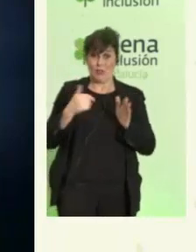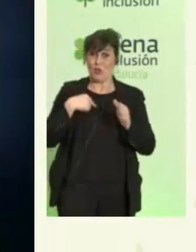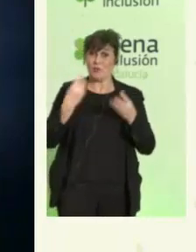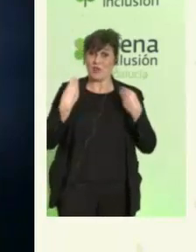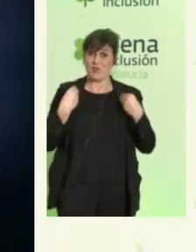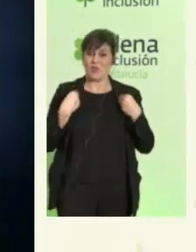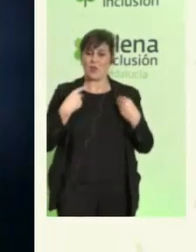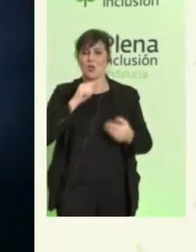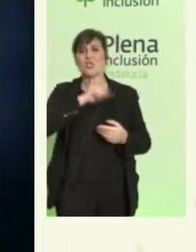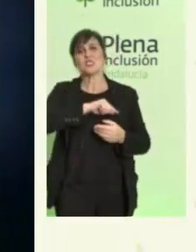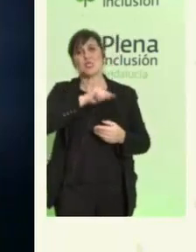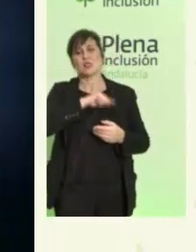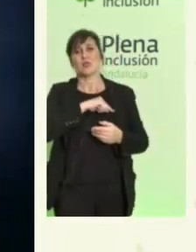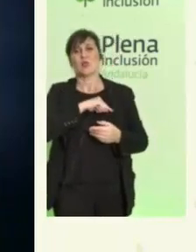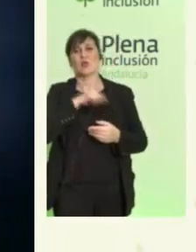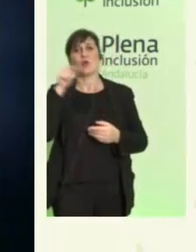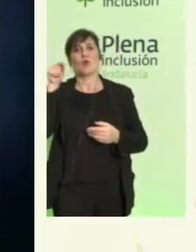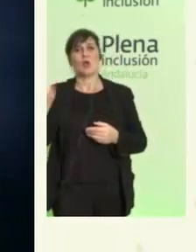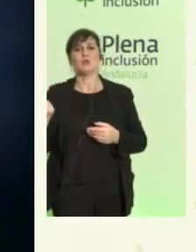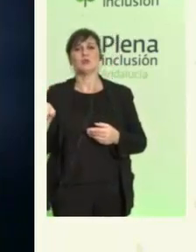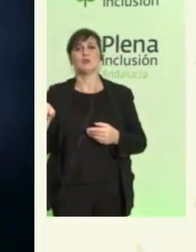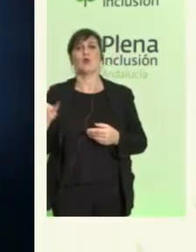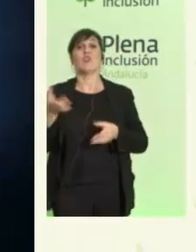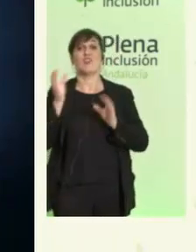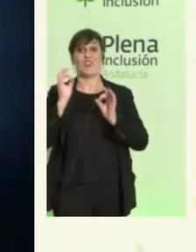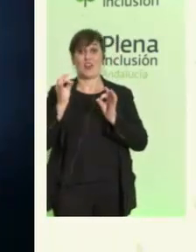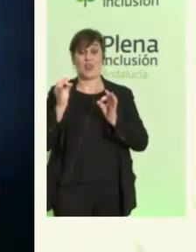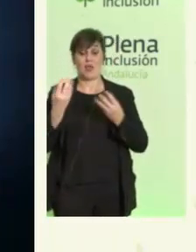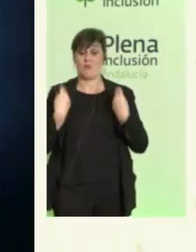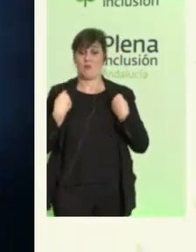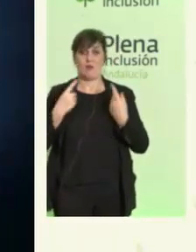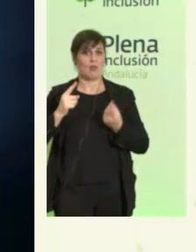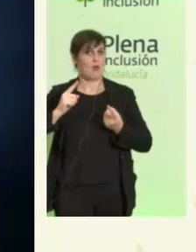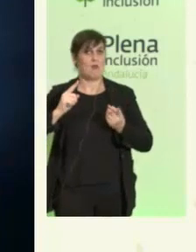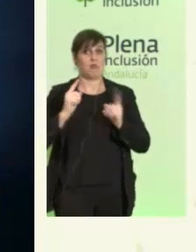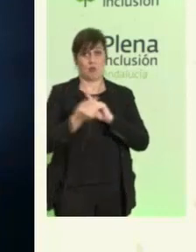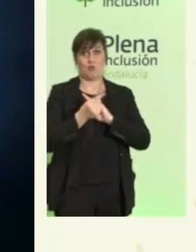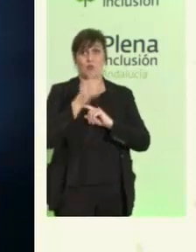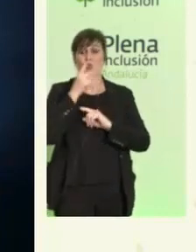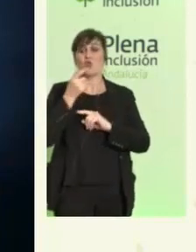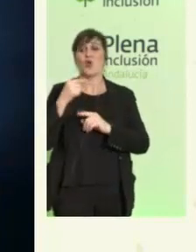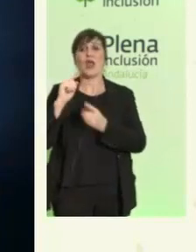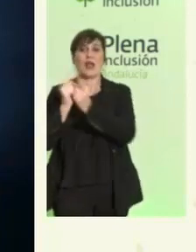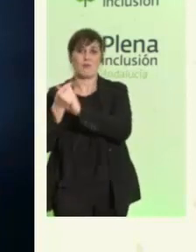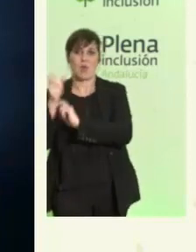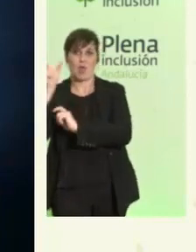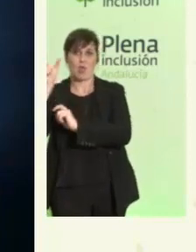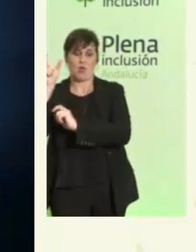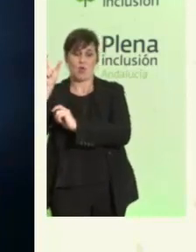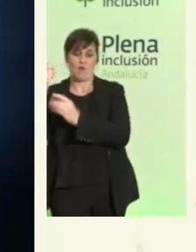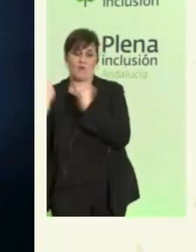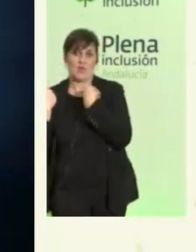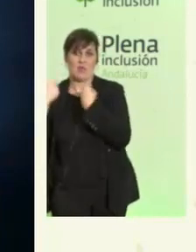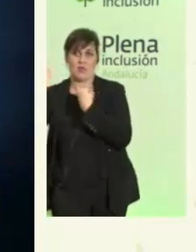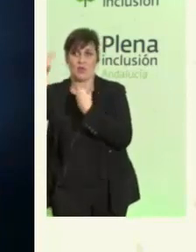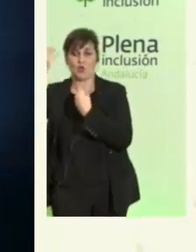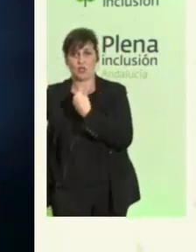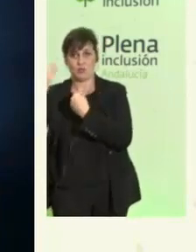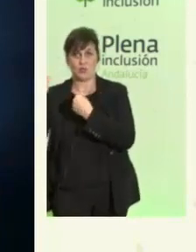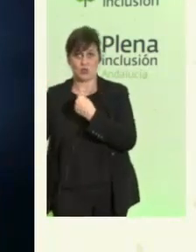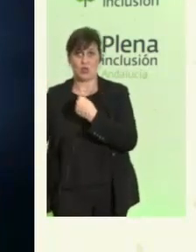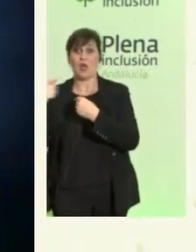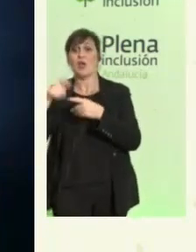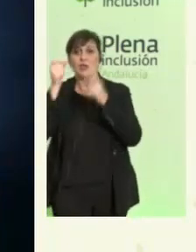en el que sentí que realmente he supuesto una diferencia para alguien. Y pensé, bueno, ¿cómo podemos impedir hacerlo? Y en ese momento es cuando él se dio